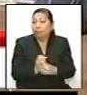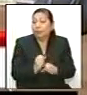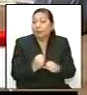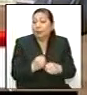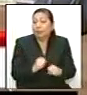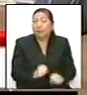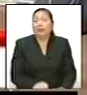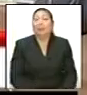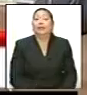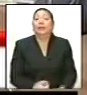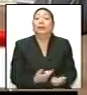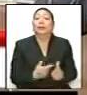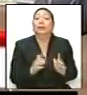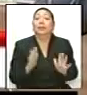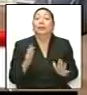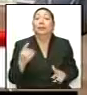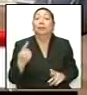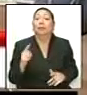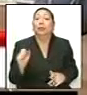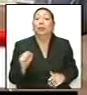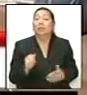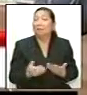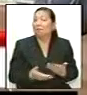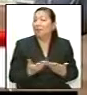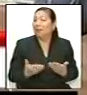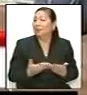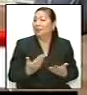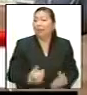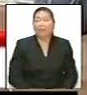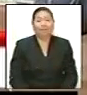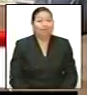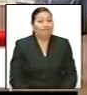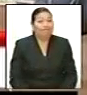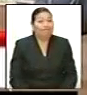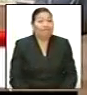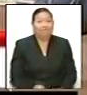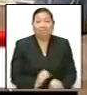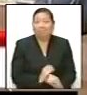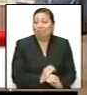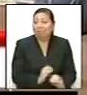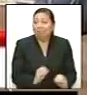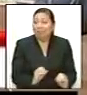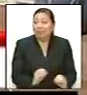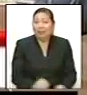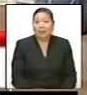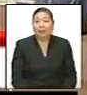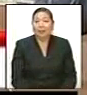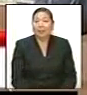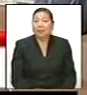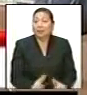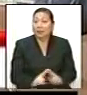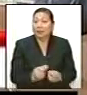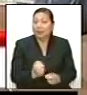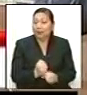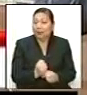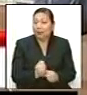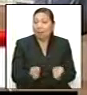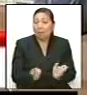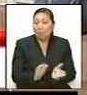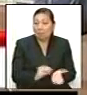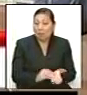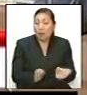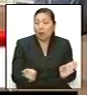permitir liberar 10 mil millones de soles fácilmente. Y si no, que de alguna manera nos convoquen a trabajar de manera más